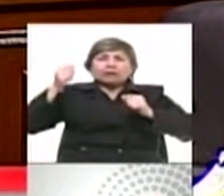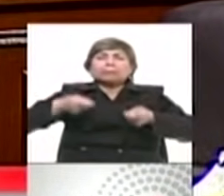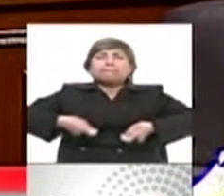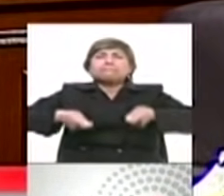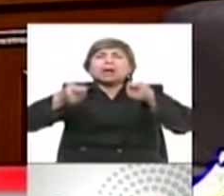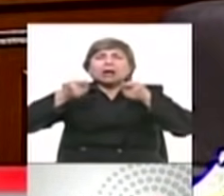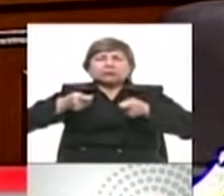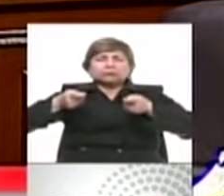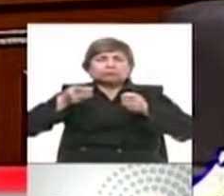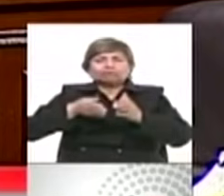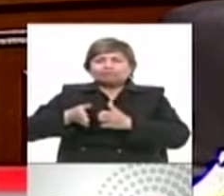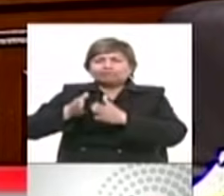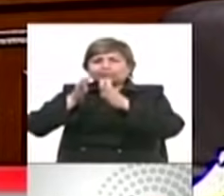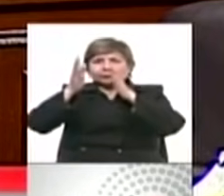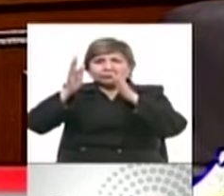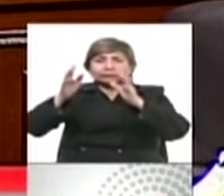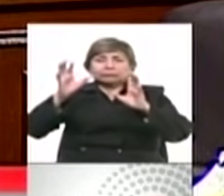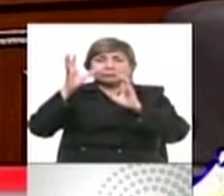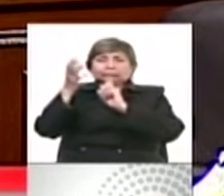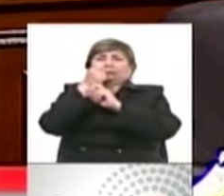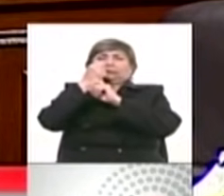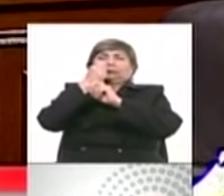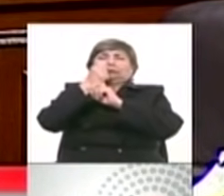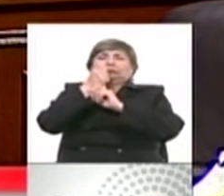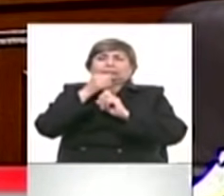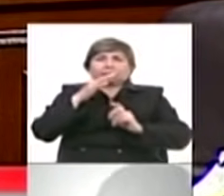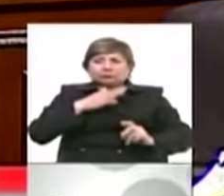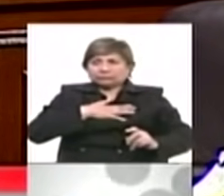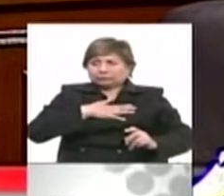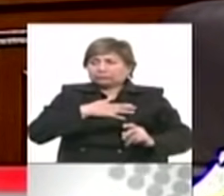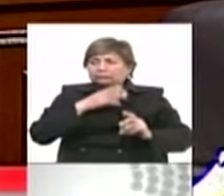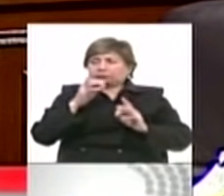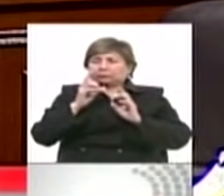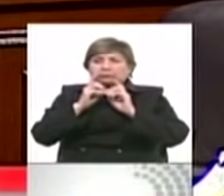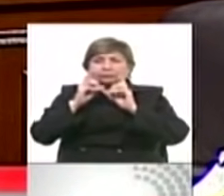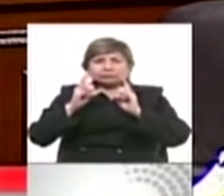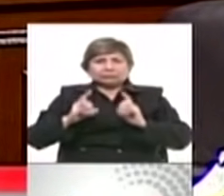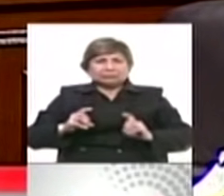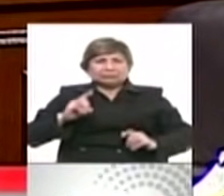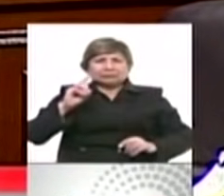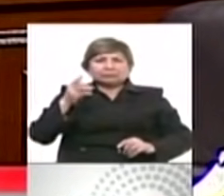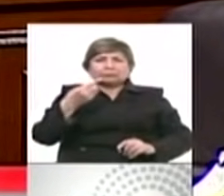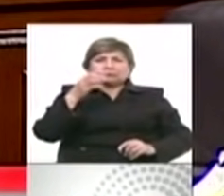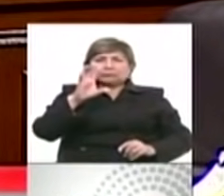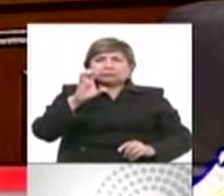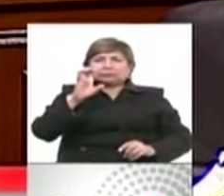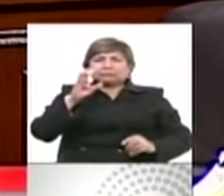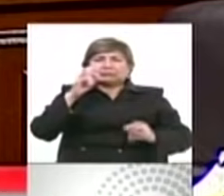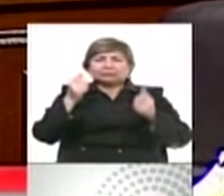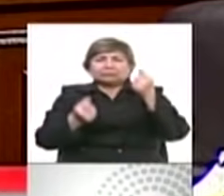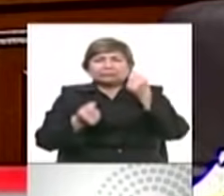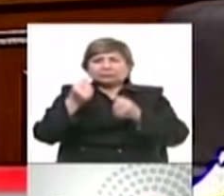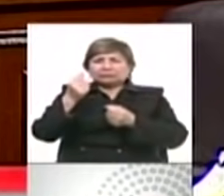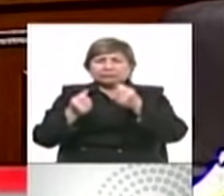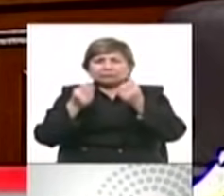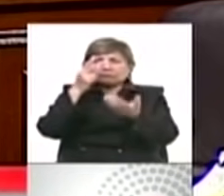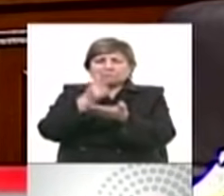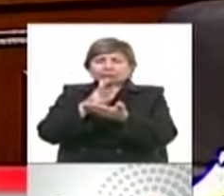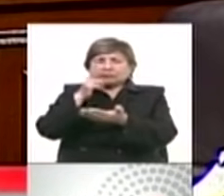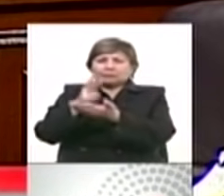de Centro que usted representa respecto de la refinería que se halla en esa localidad de Piura? Mire,